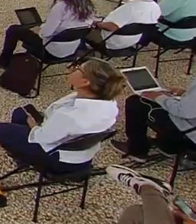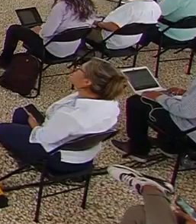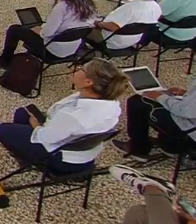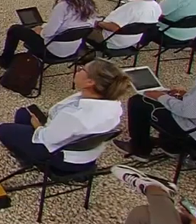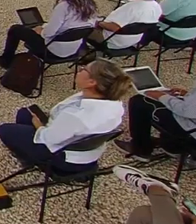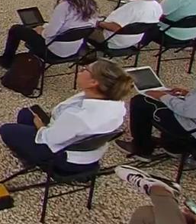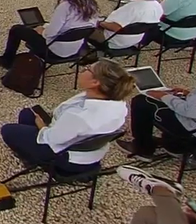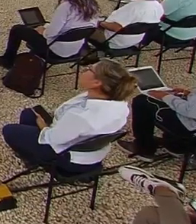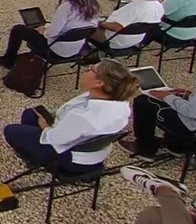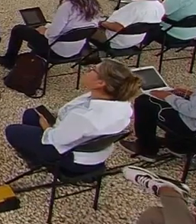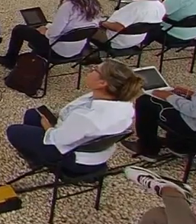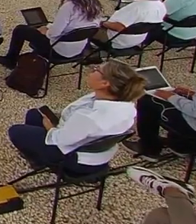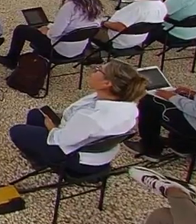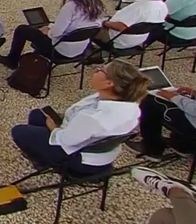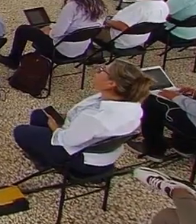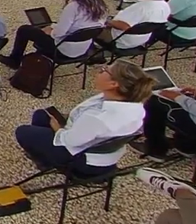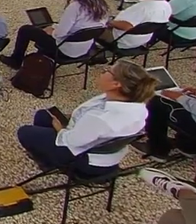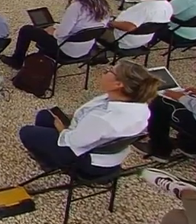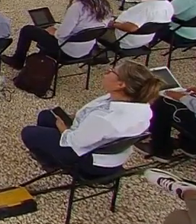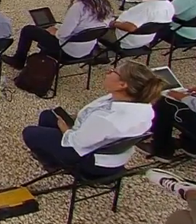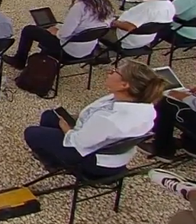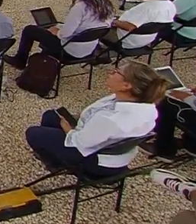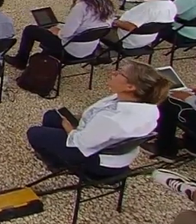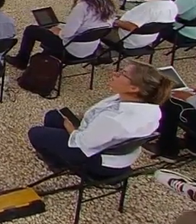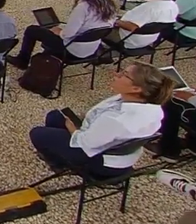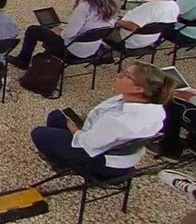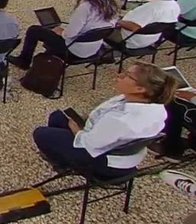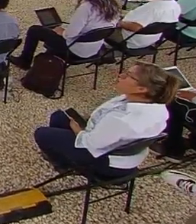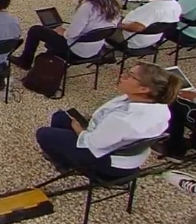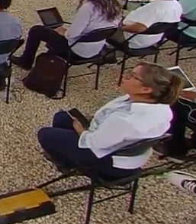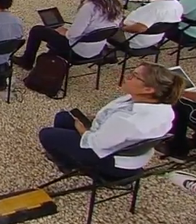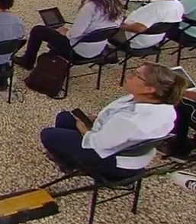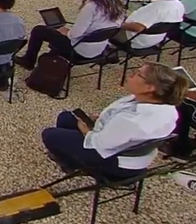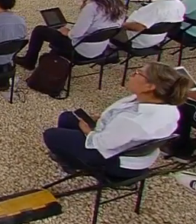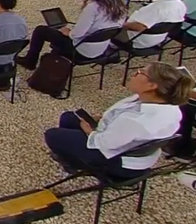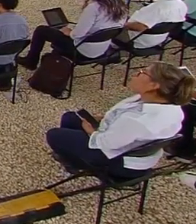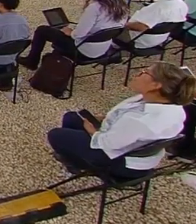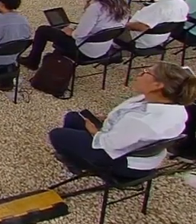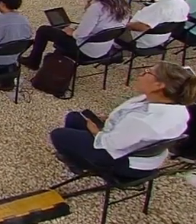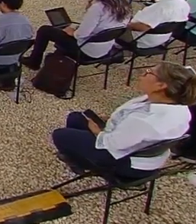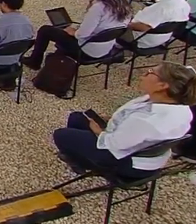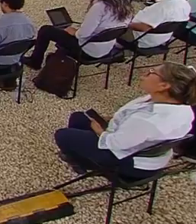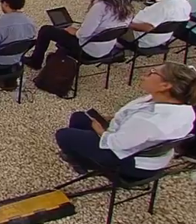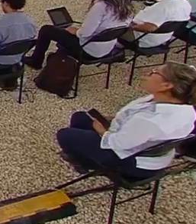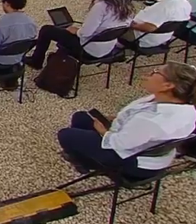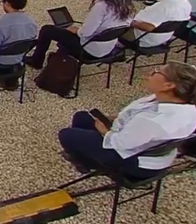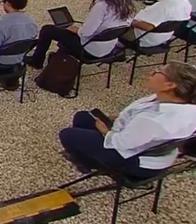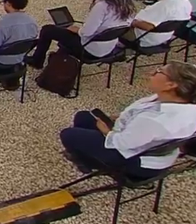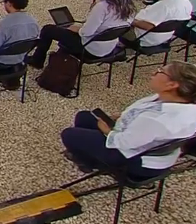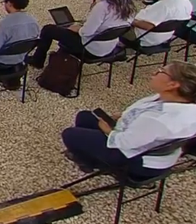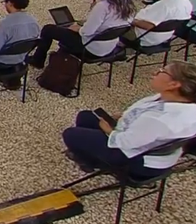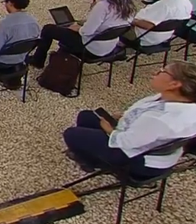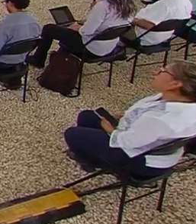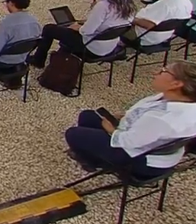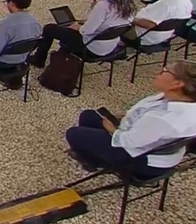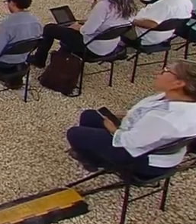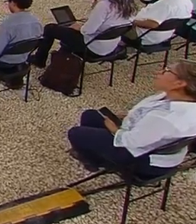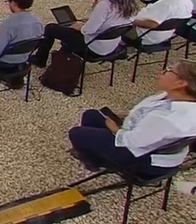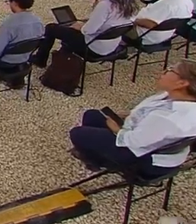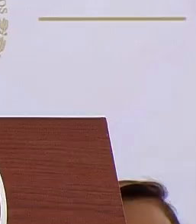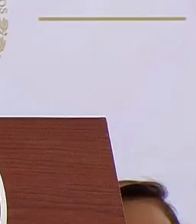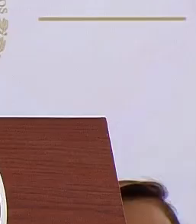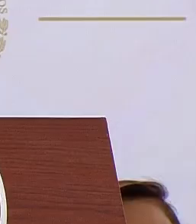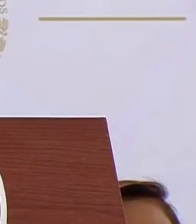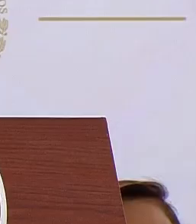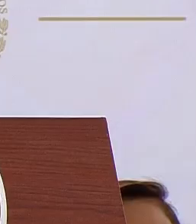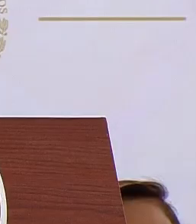producir gasolina. Ya empezamos a producir gasolina, pero desde que se terminó